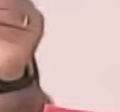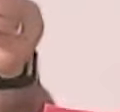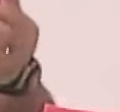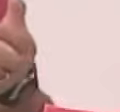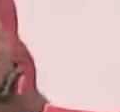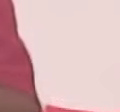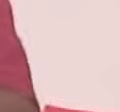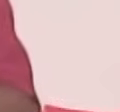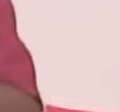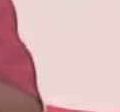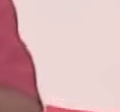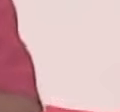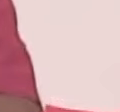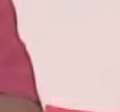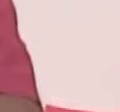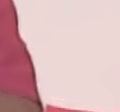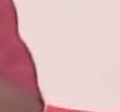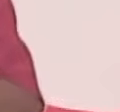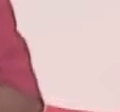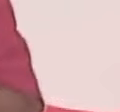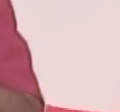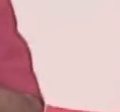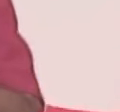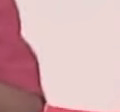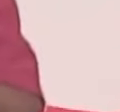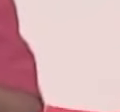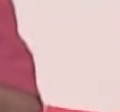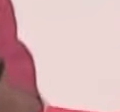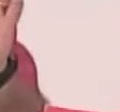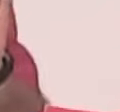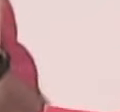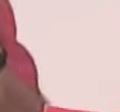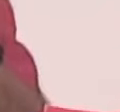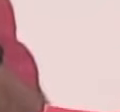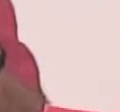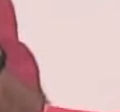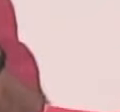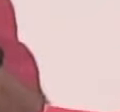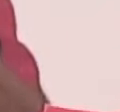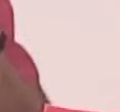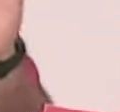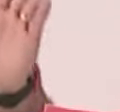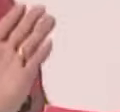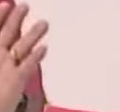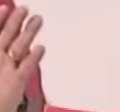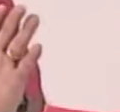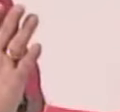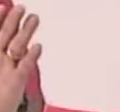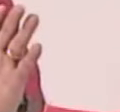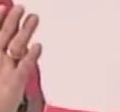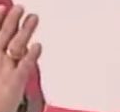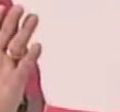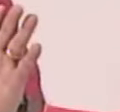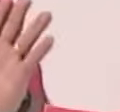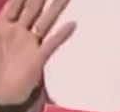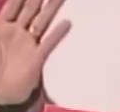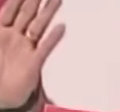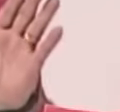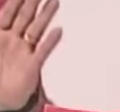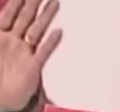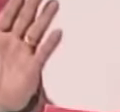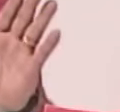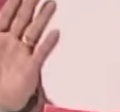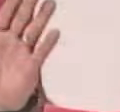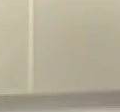Son las incoherencias, las contradicciones internas. Ahora, lo que yo puedo decir es que quedan 19 días. Y es